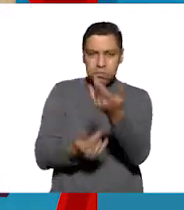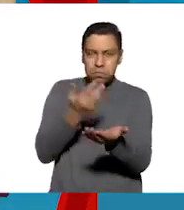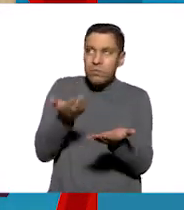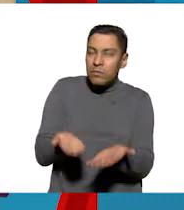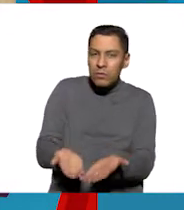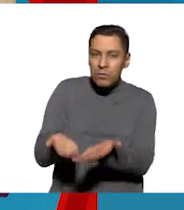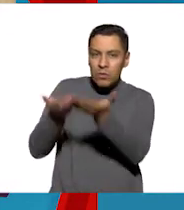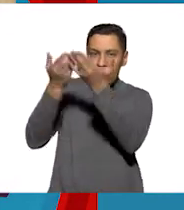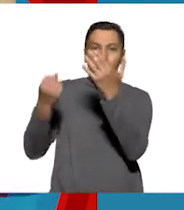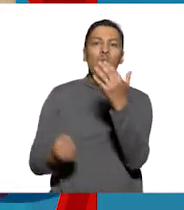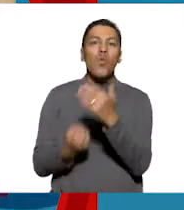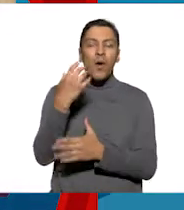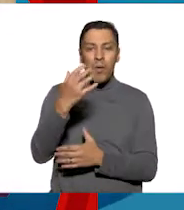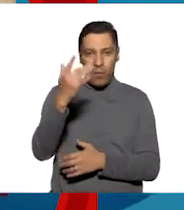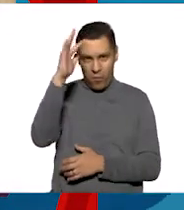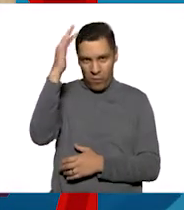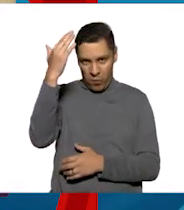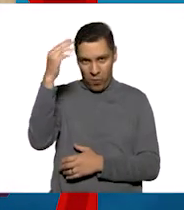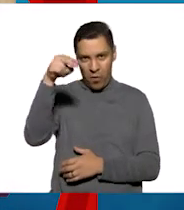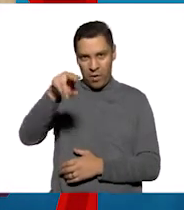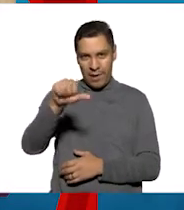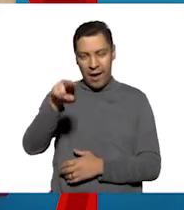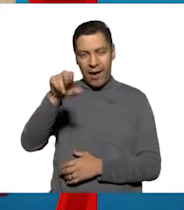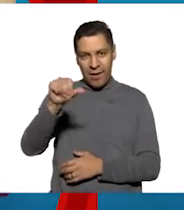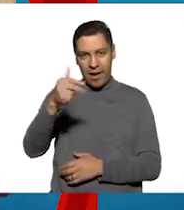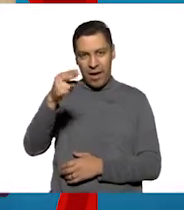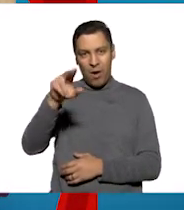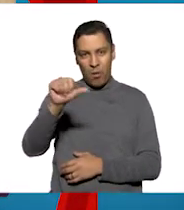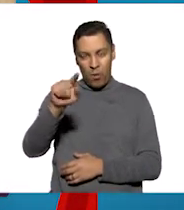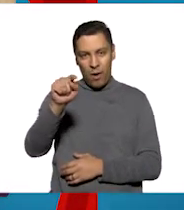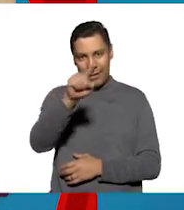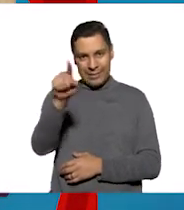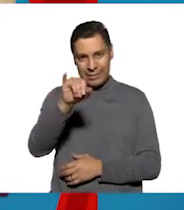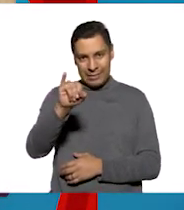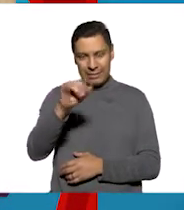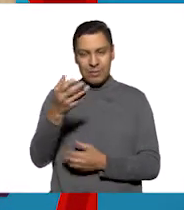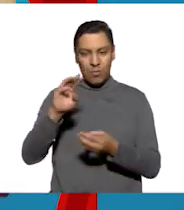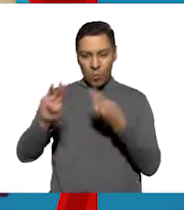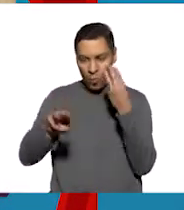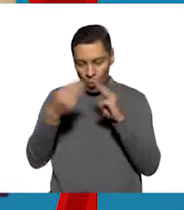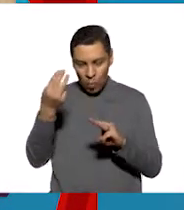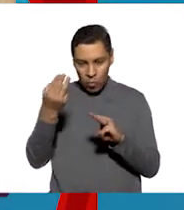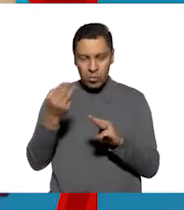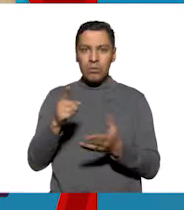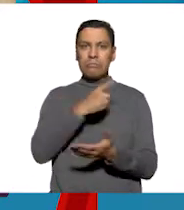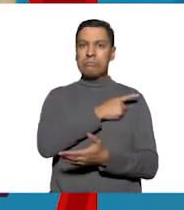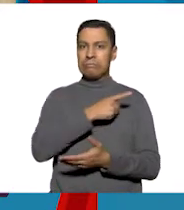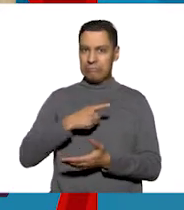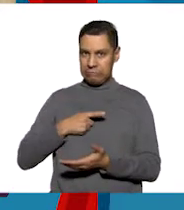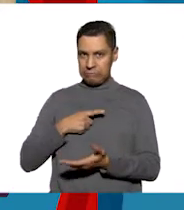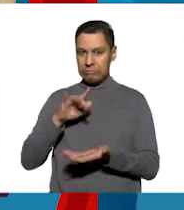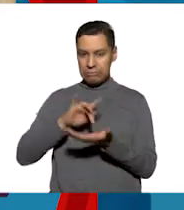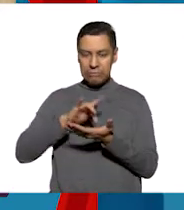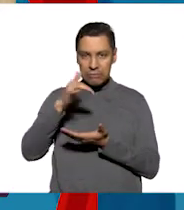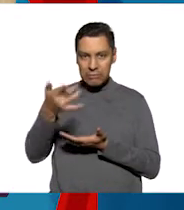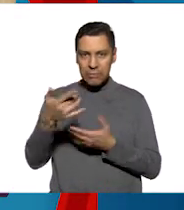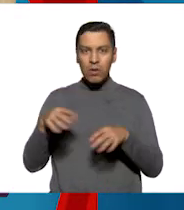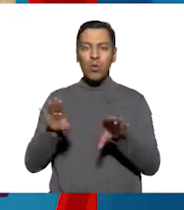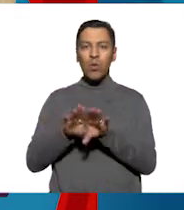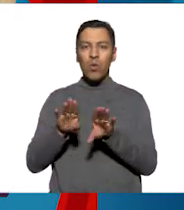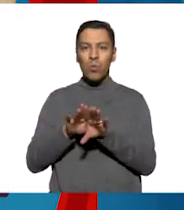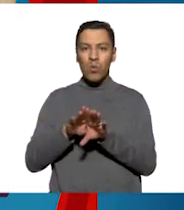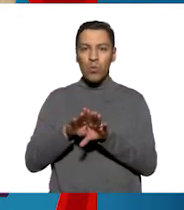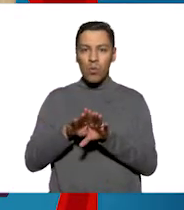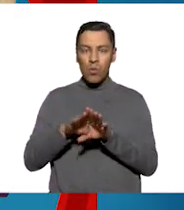sol. Y por esta razón, la humanidad había quedado en deuda con él. Creían que, antes de la existencia del